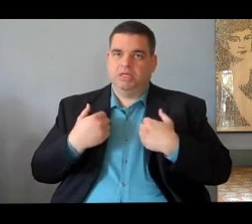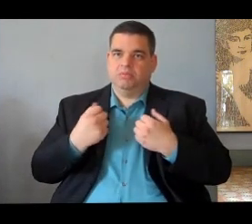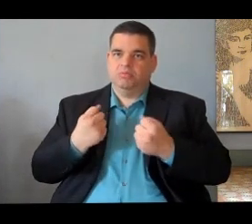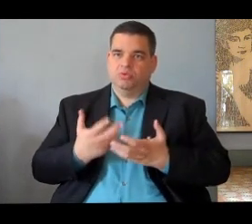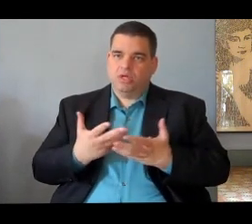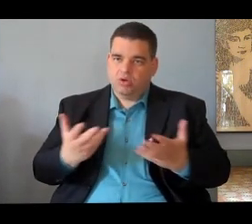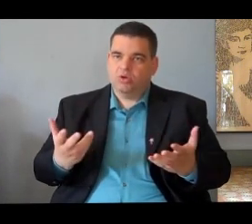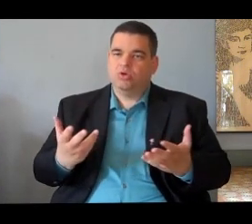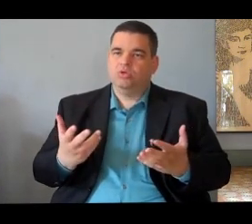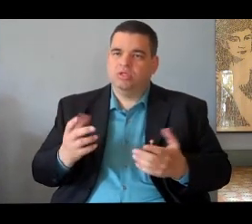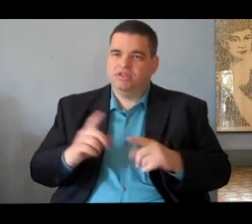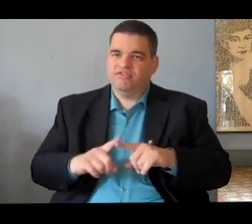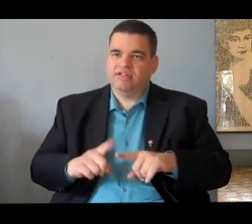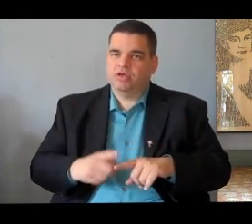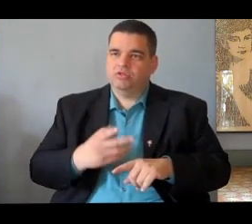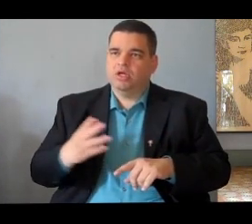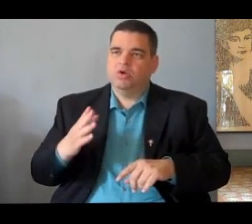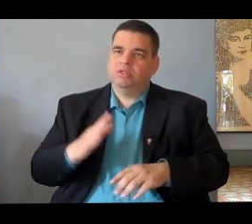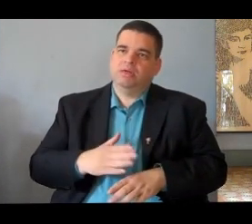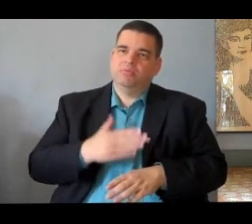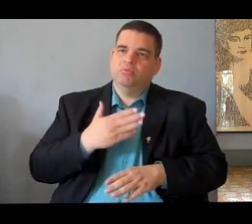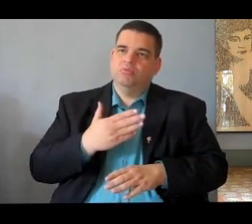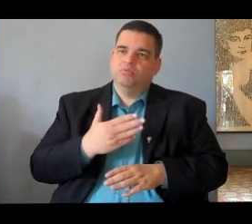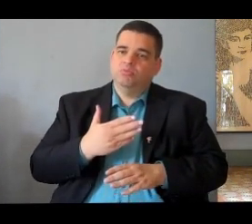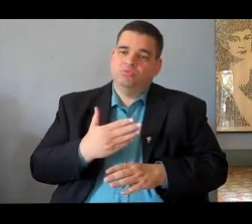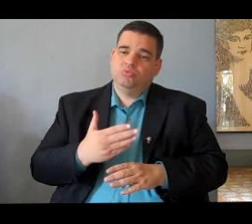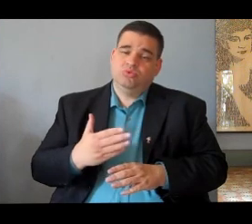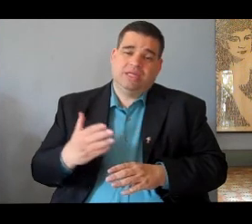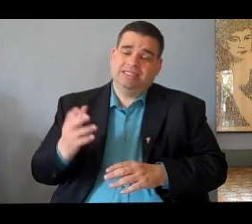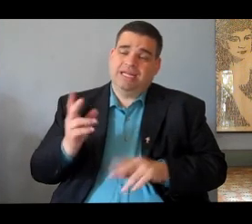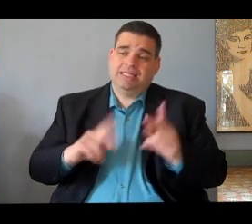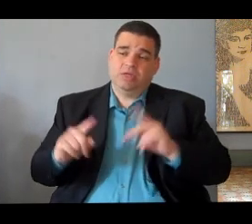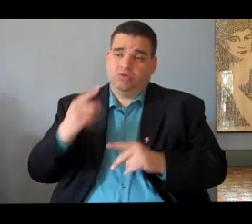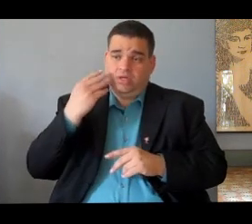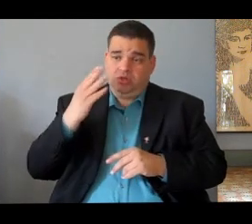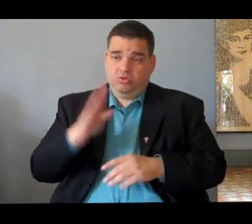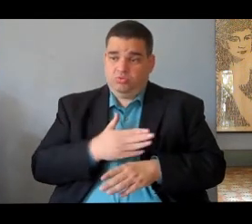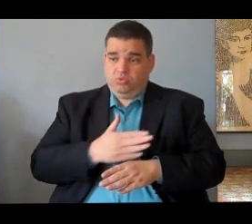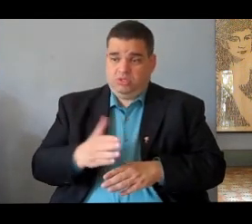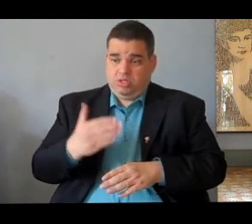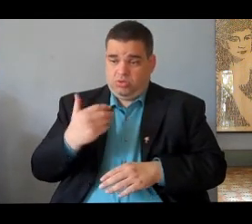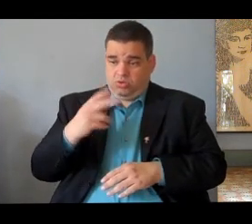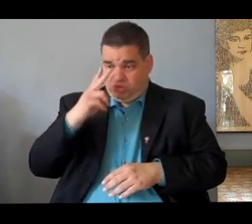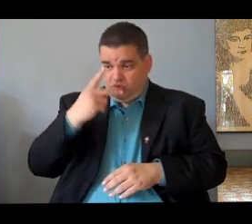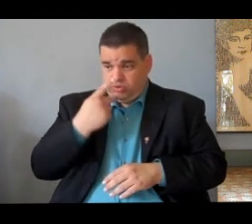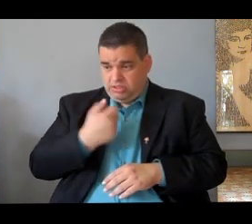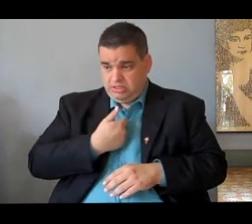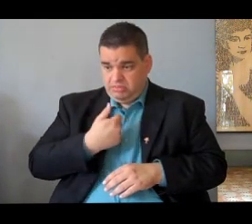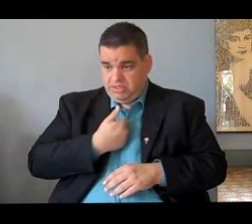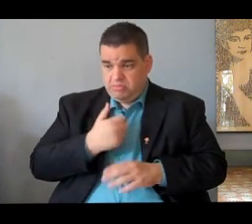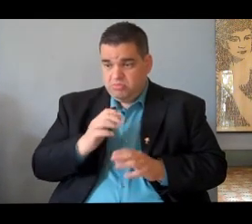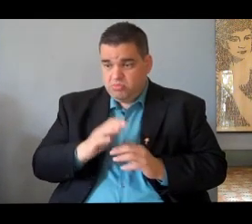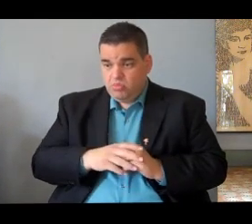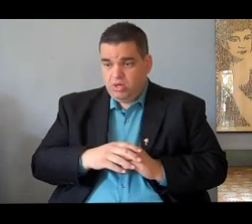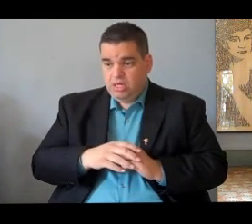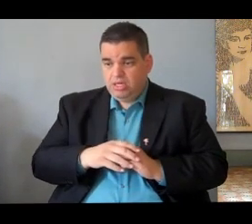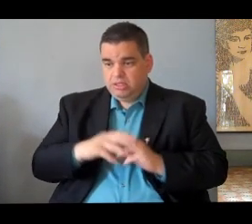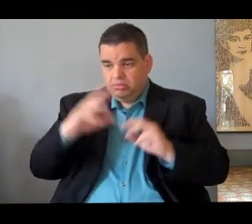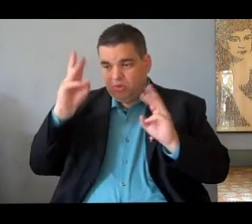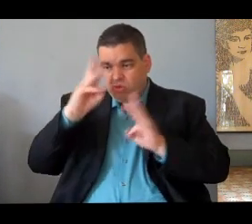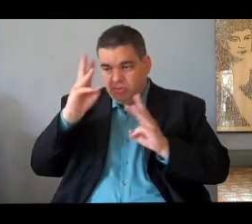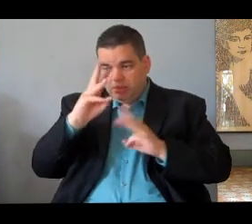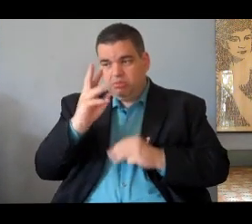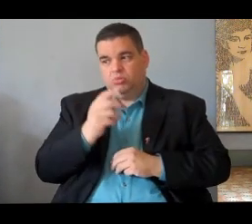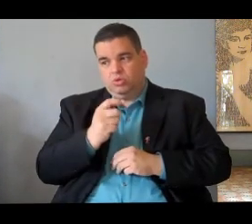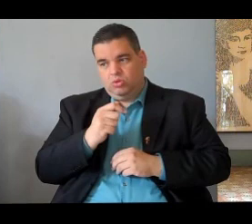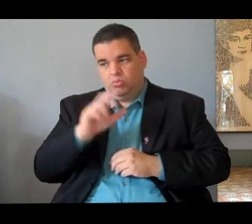música cuenta también nuestra historia. Un pueblo que no conoce su música no se conoce a sí mismo. Así que preocúpese un poquito